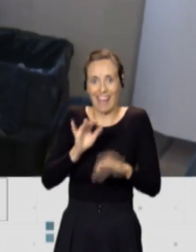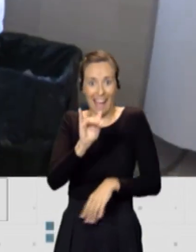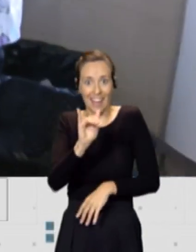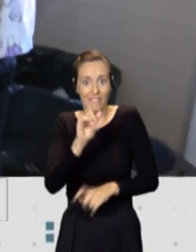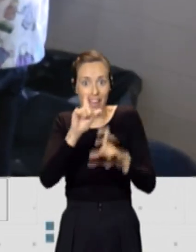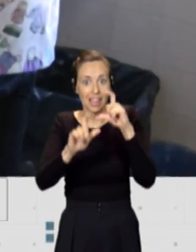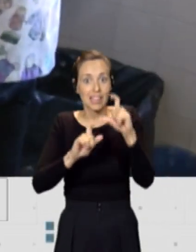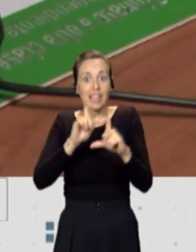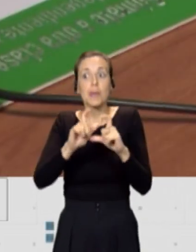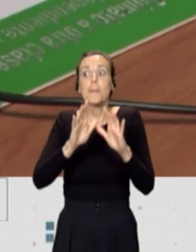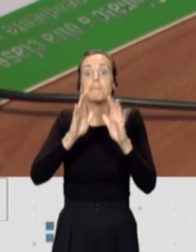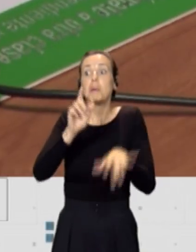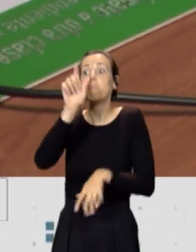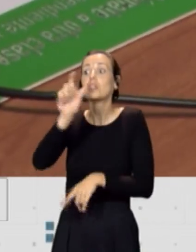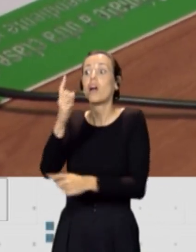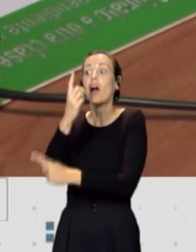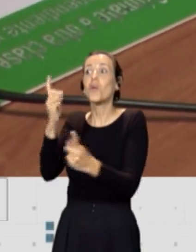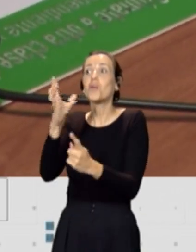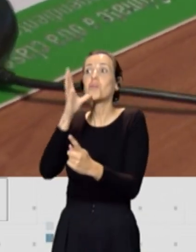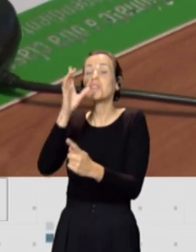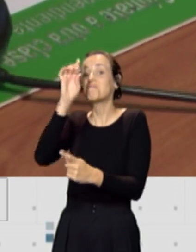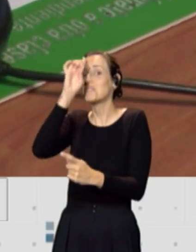sabemos exactamente todavía por qué